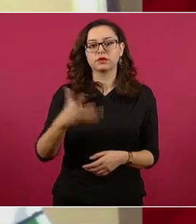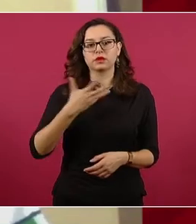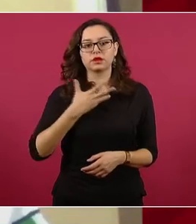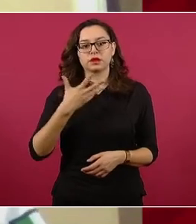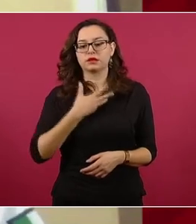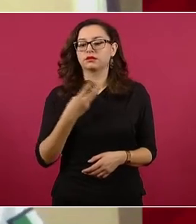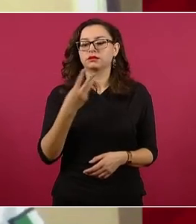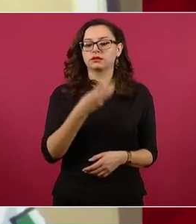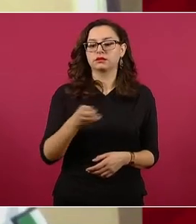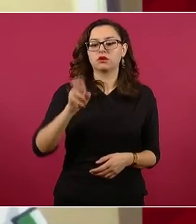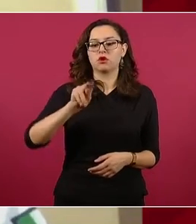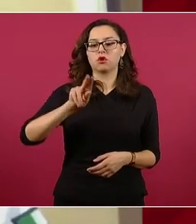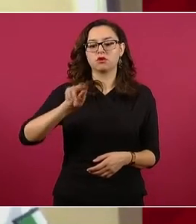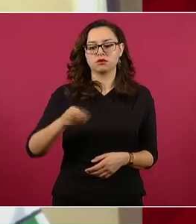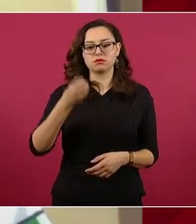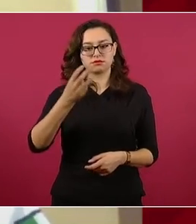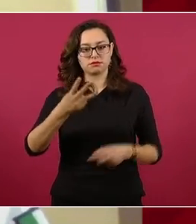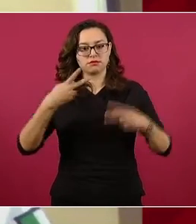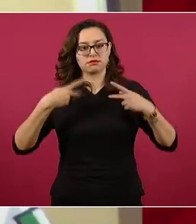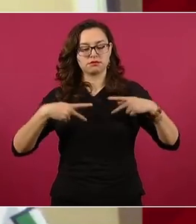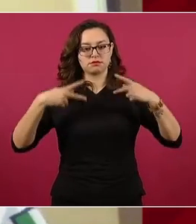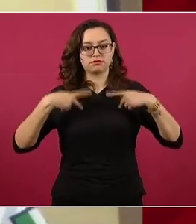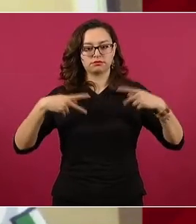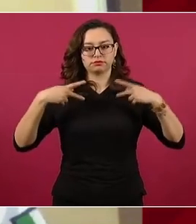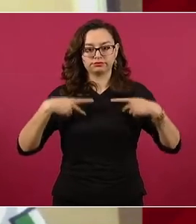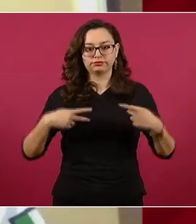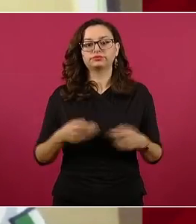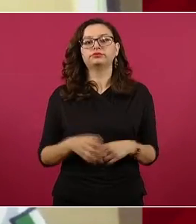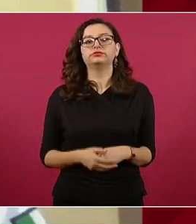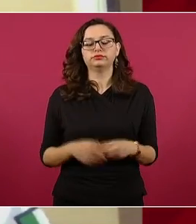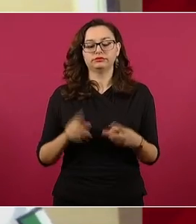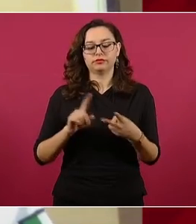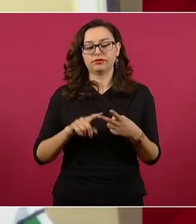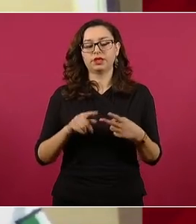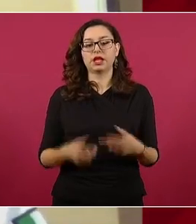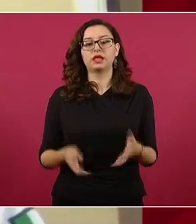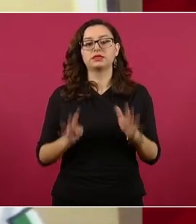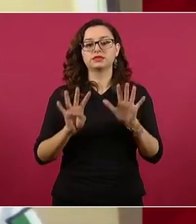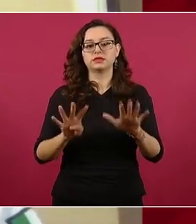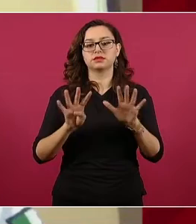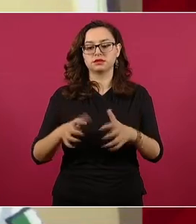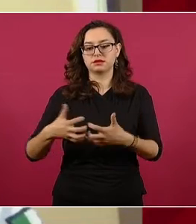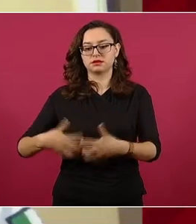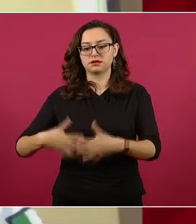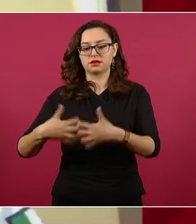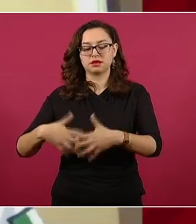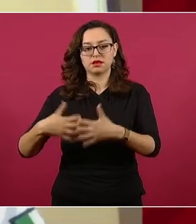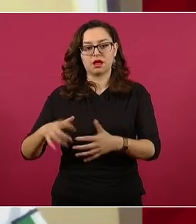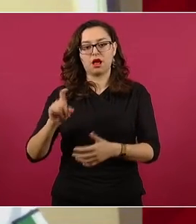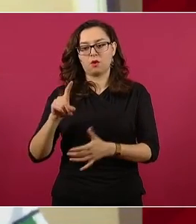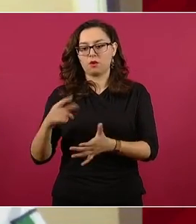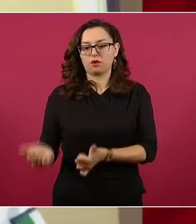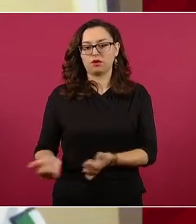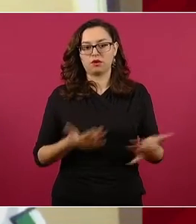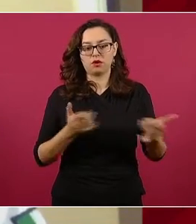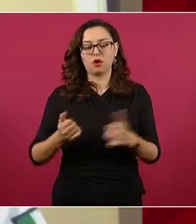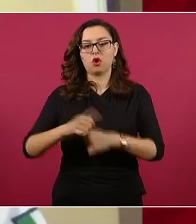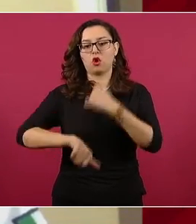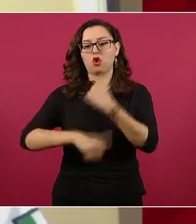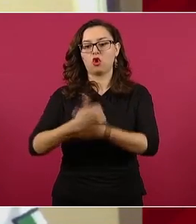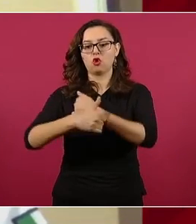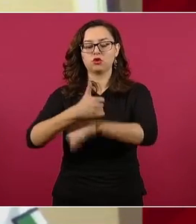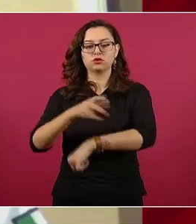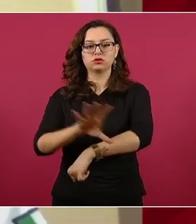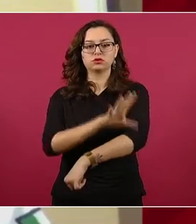383 elementos, 19 bombas sumergibles, 11 generadores eléctricos, 8 torres